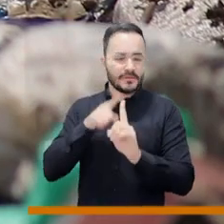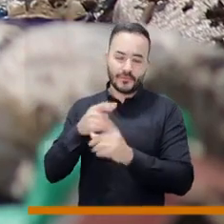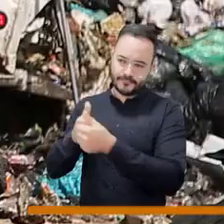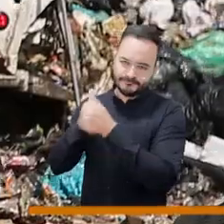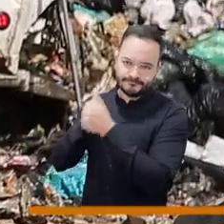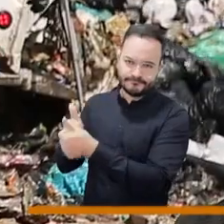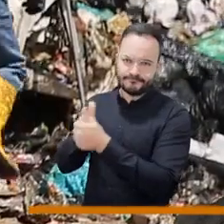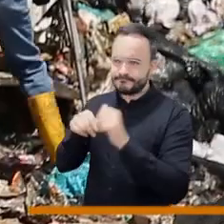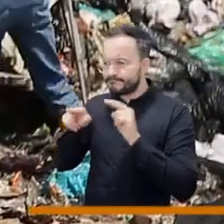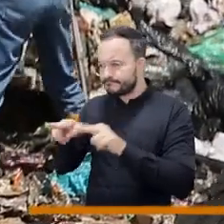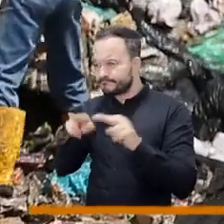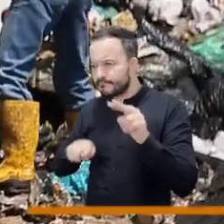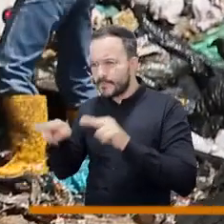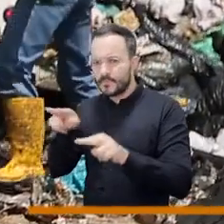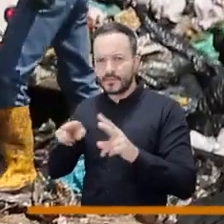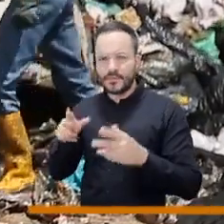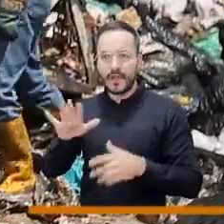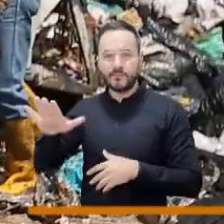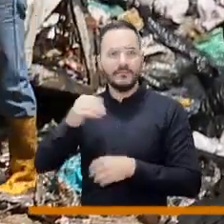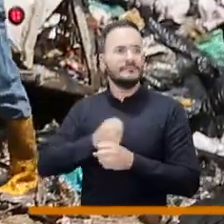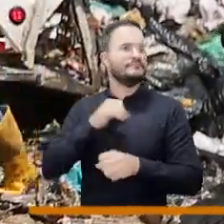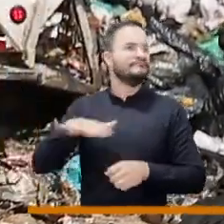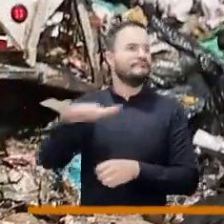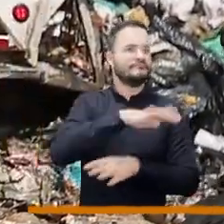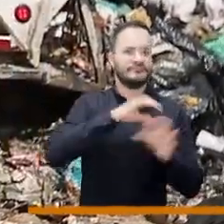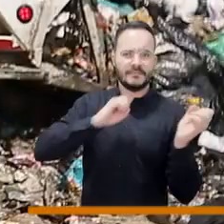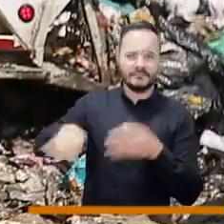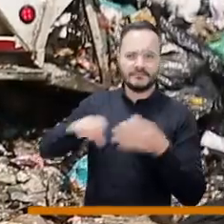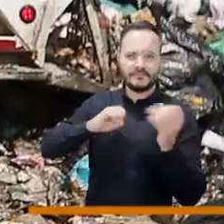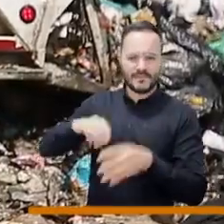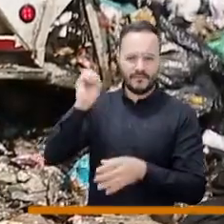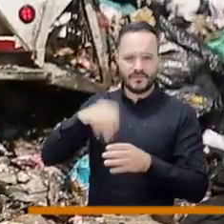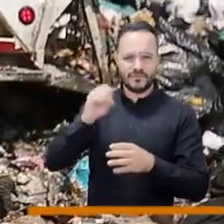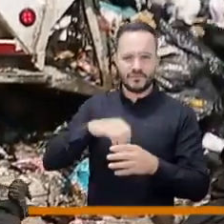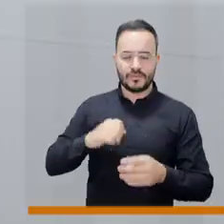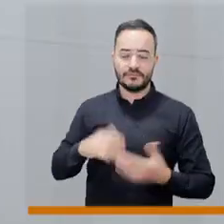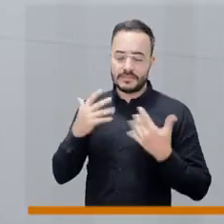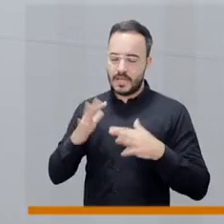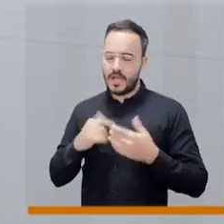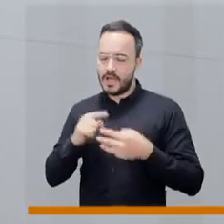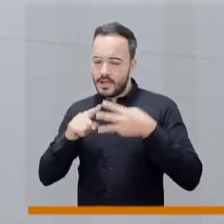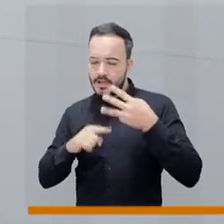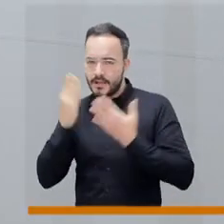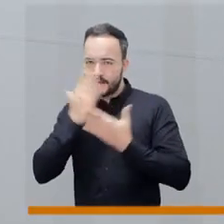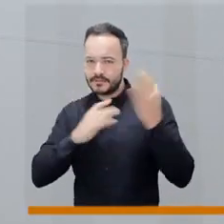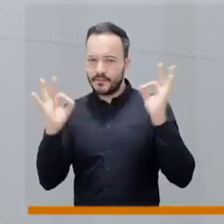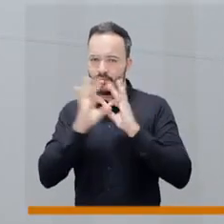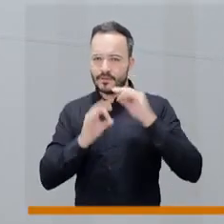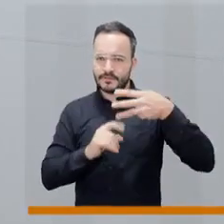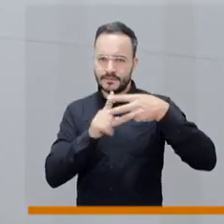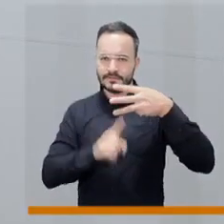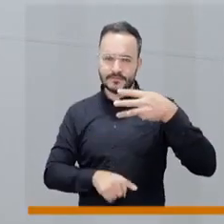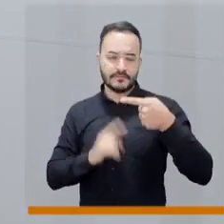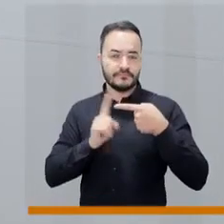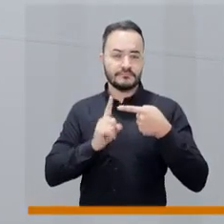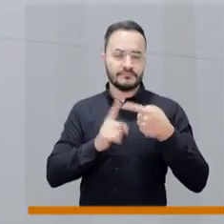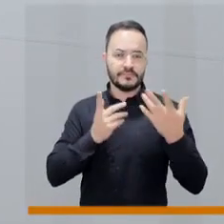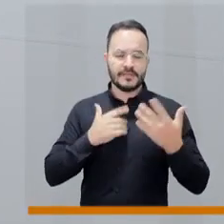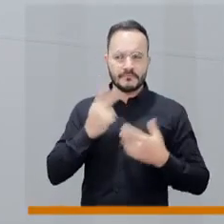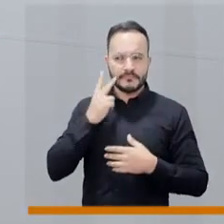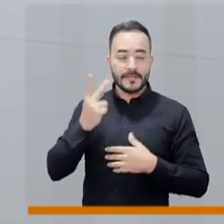seguimiento a todo el servicio de aseo domiciliario de la ciudad. Allí nosotros lo tuvimos en tres frentes. Primero, hicimos un debate